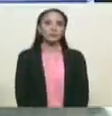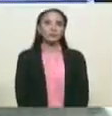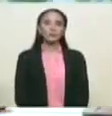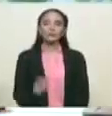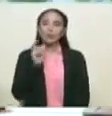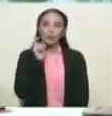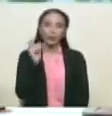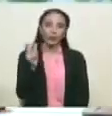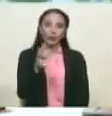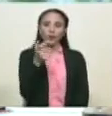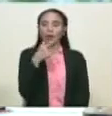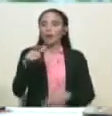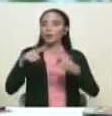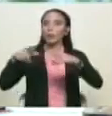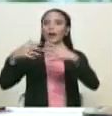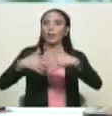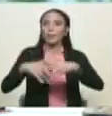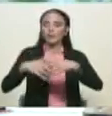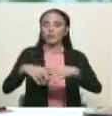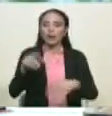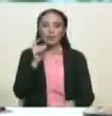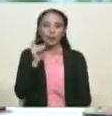Nos vamos a la zona industrial de Guarenas